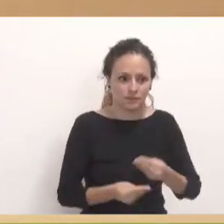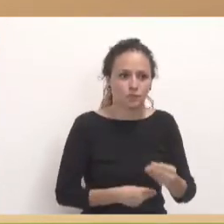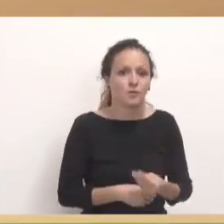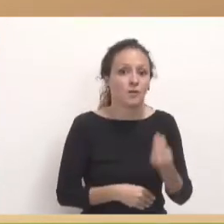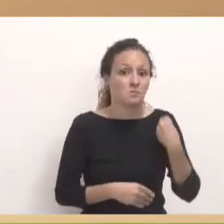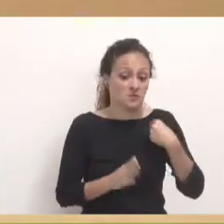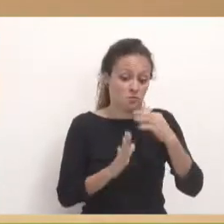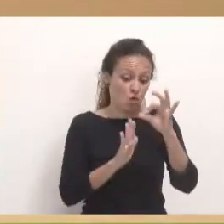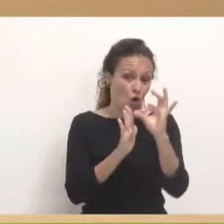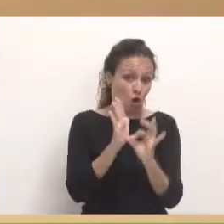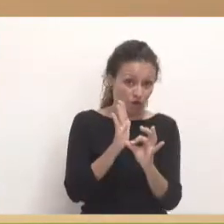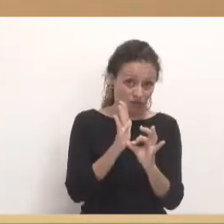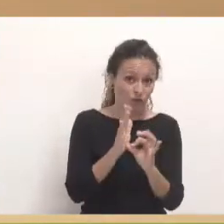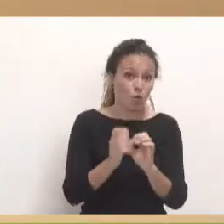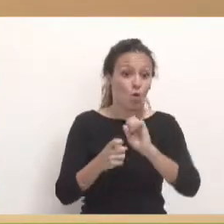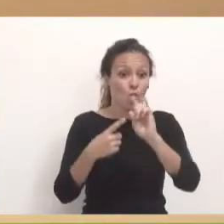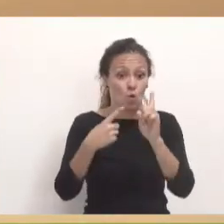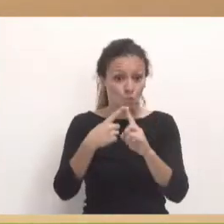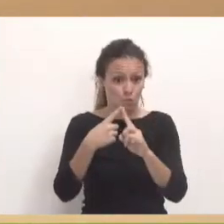los puntos del orden del día 1